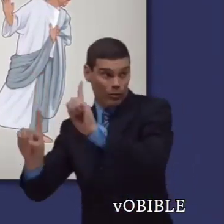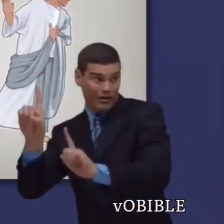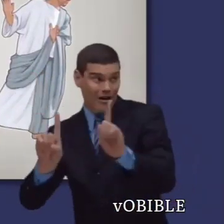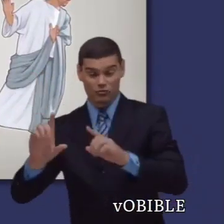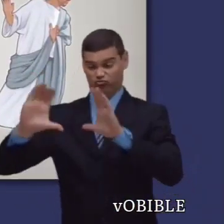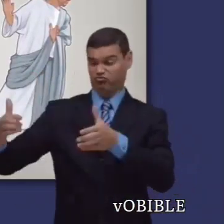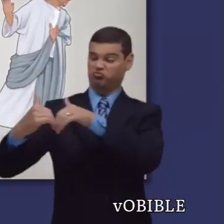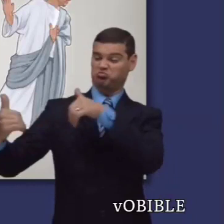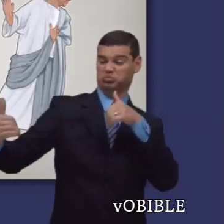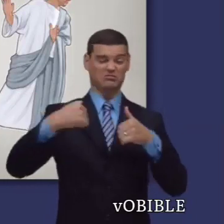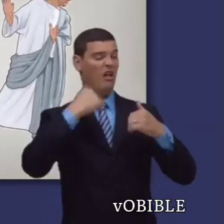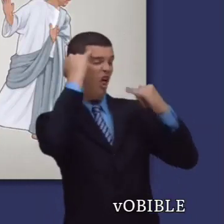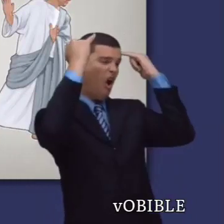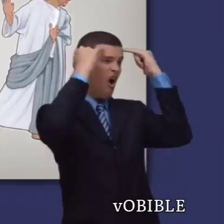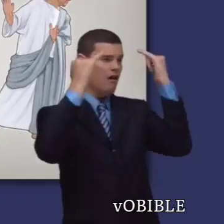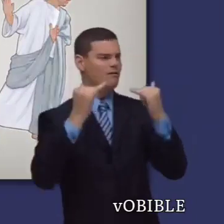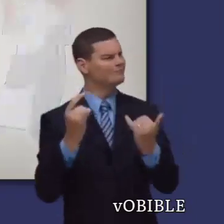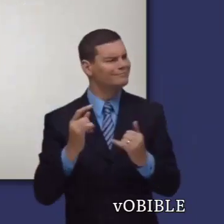que insista en promover una secta.